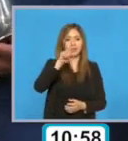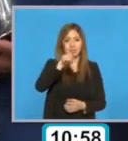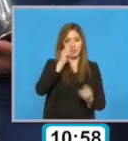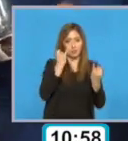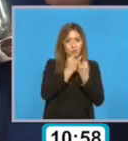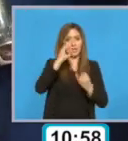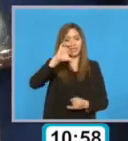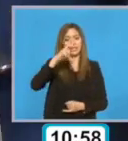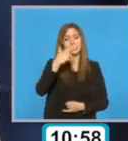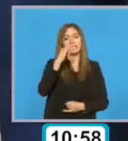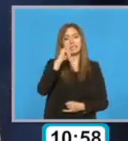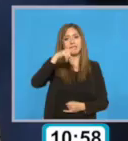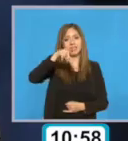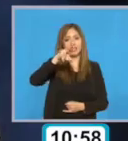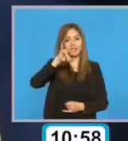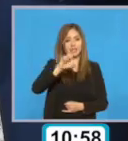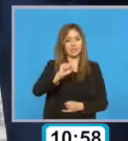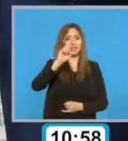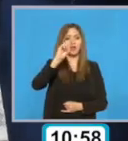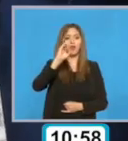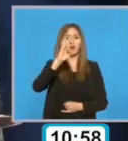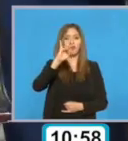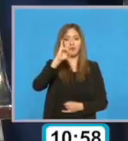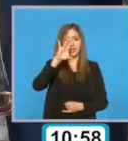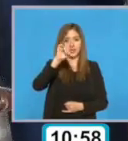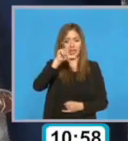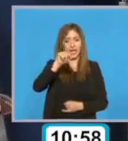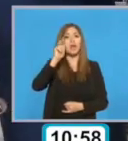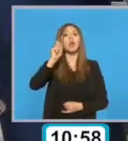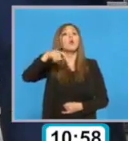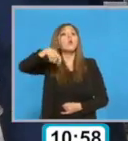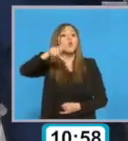Facebook, Chiquis Oficial con Q, por favor, no con K. Y en